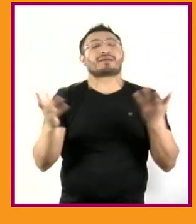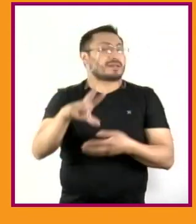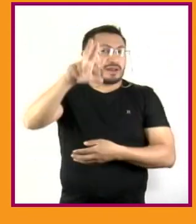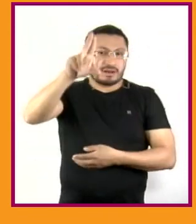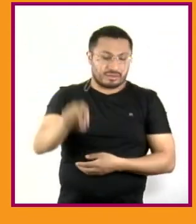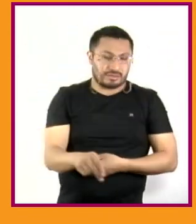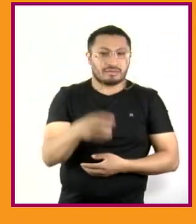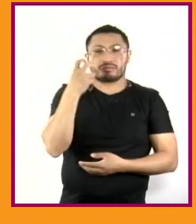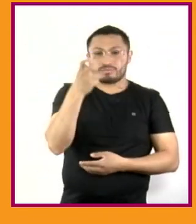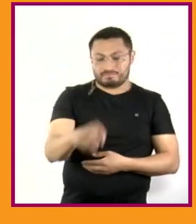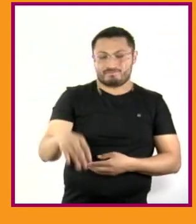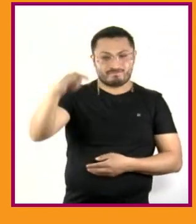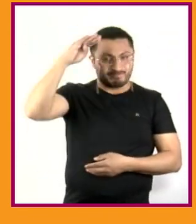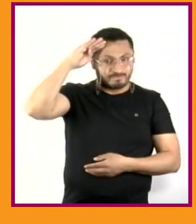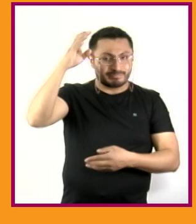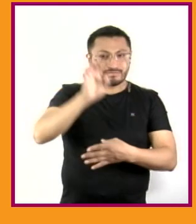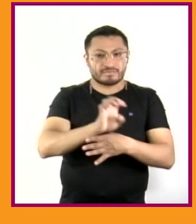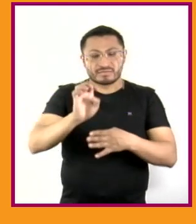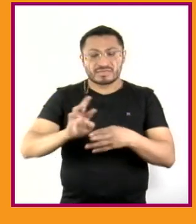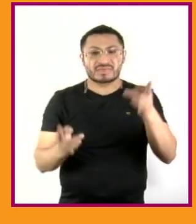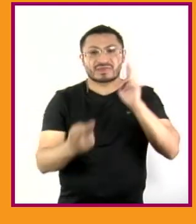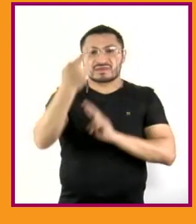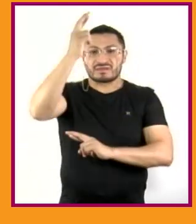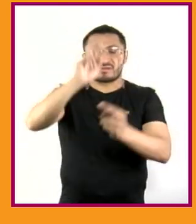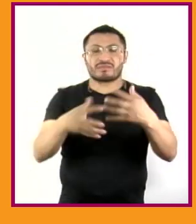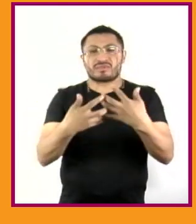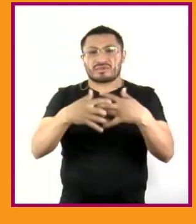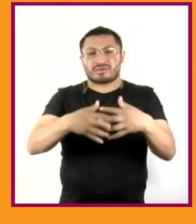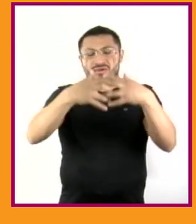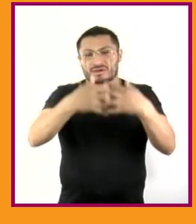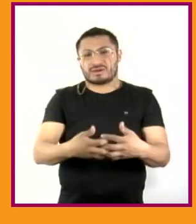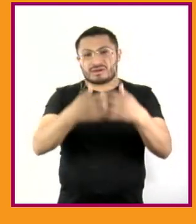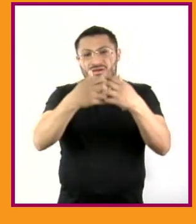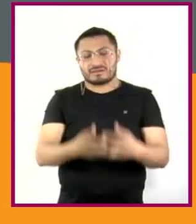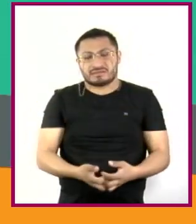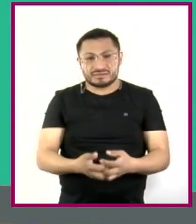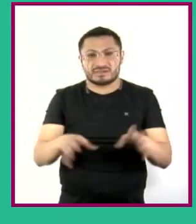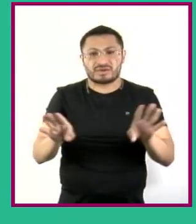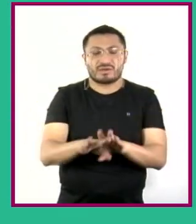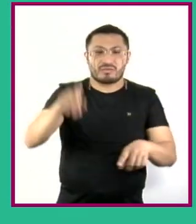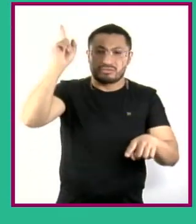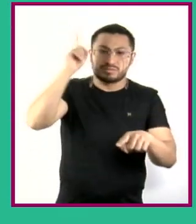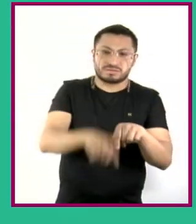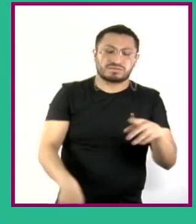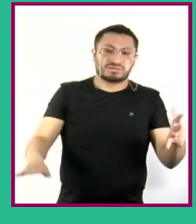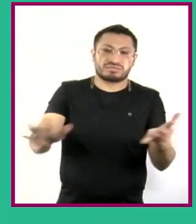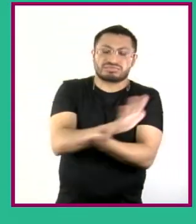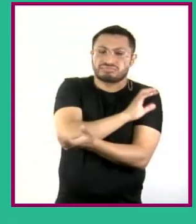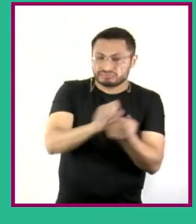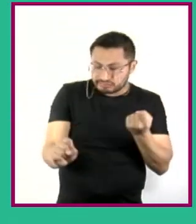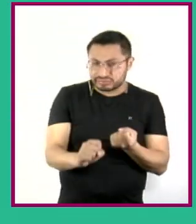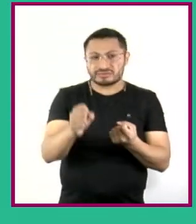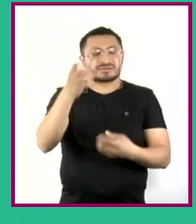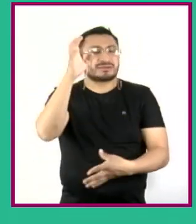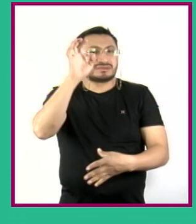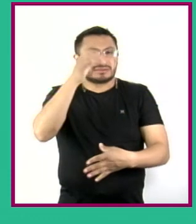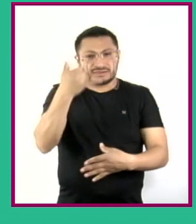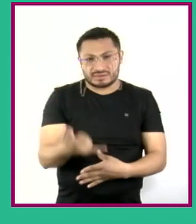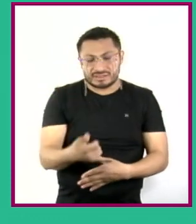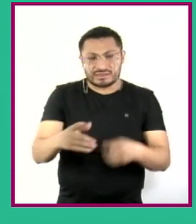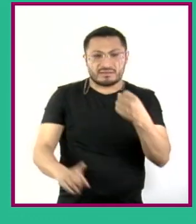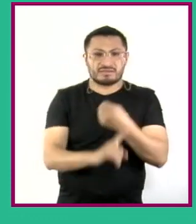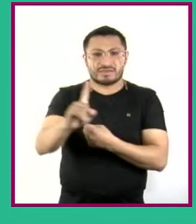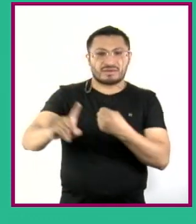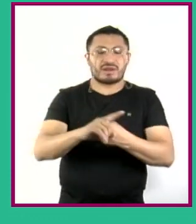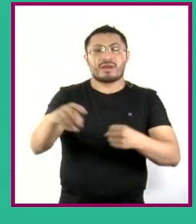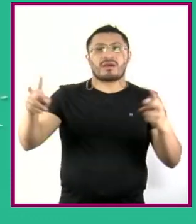pensar así, con la revolución industrial fue creciendo la explotación de estos bienes comunes y crecieron los problemas de contaminación.